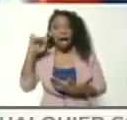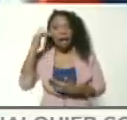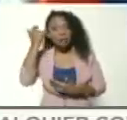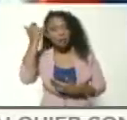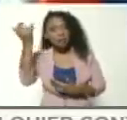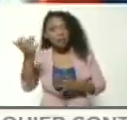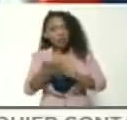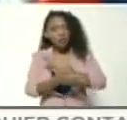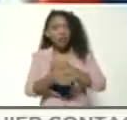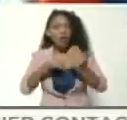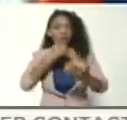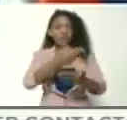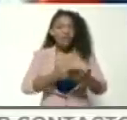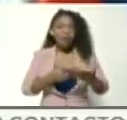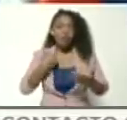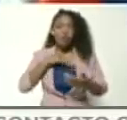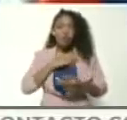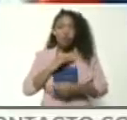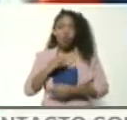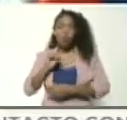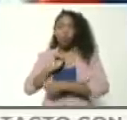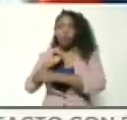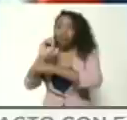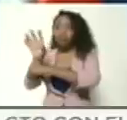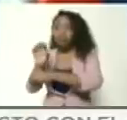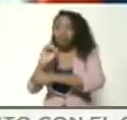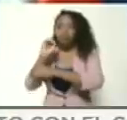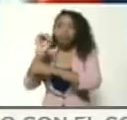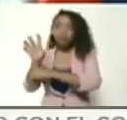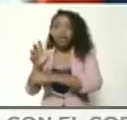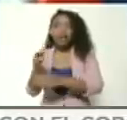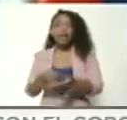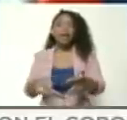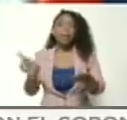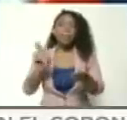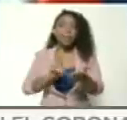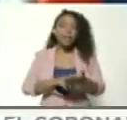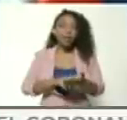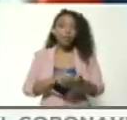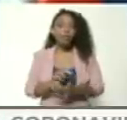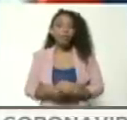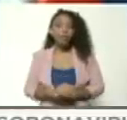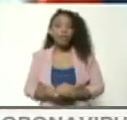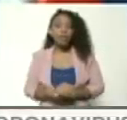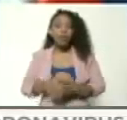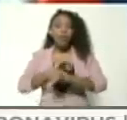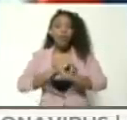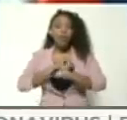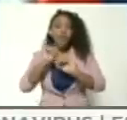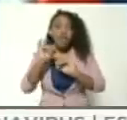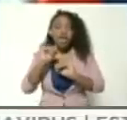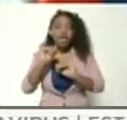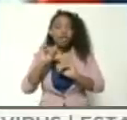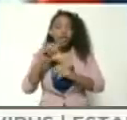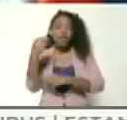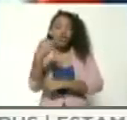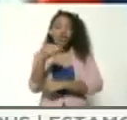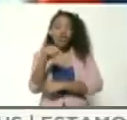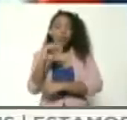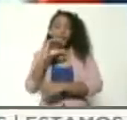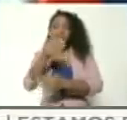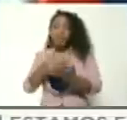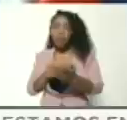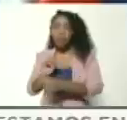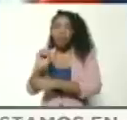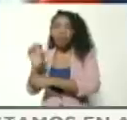los informes que nosotros hemos enviado. Repito, uno a finales de noviembre, un alcance